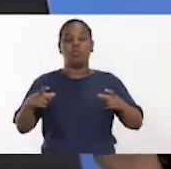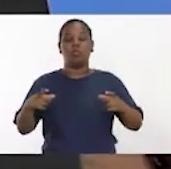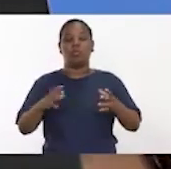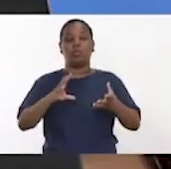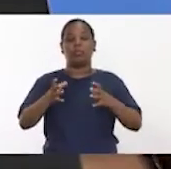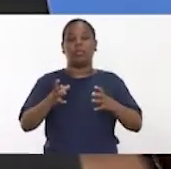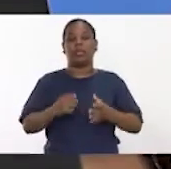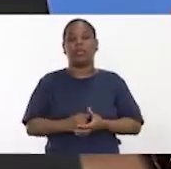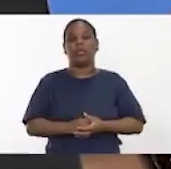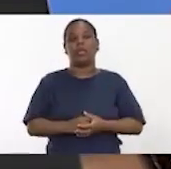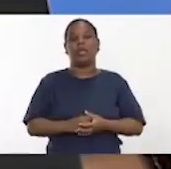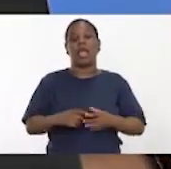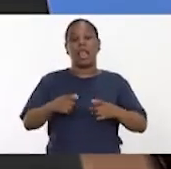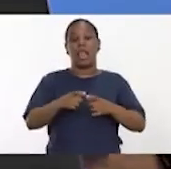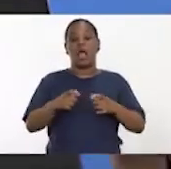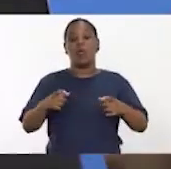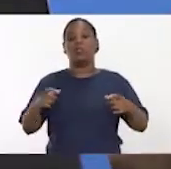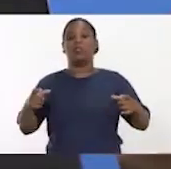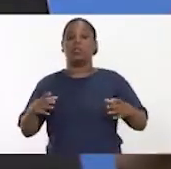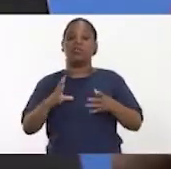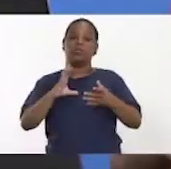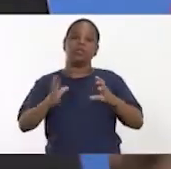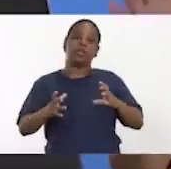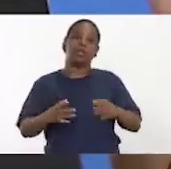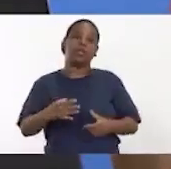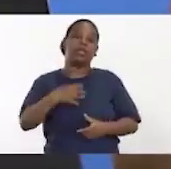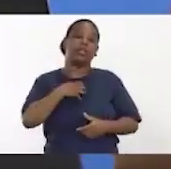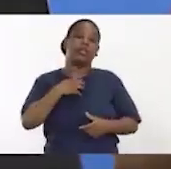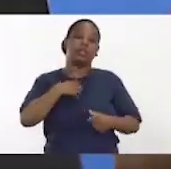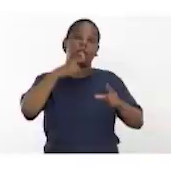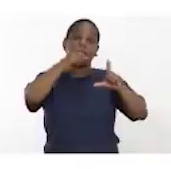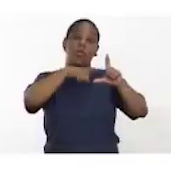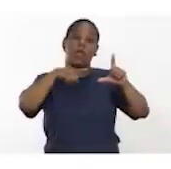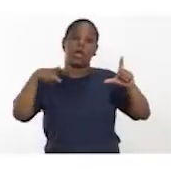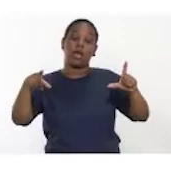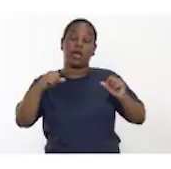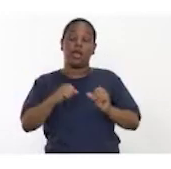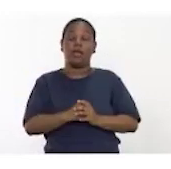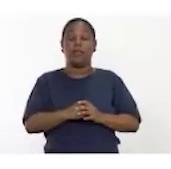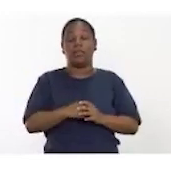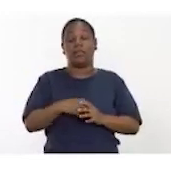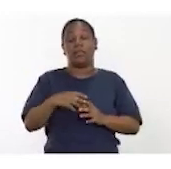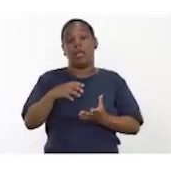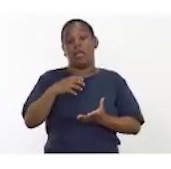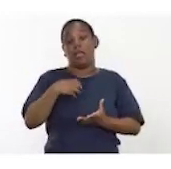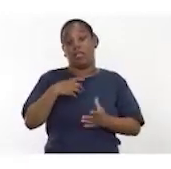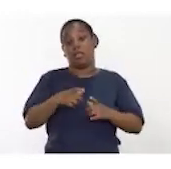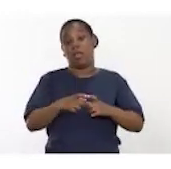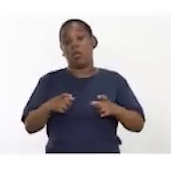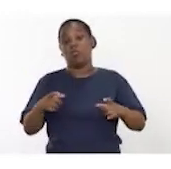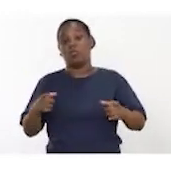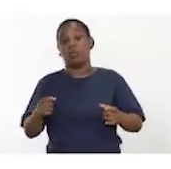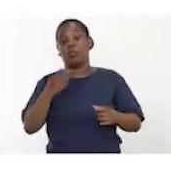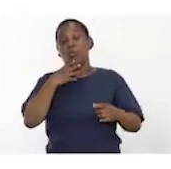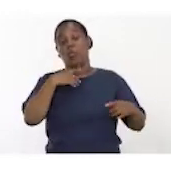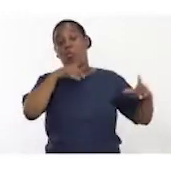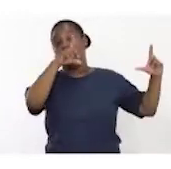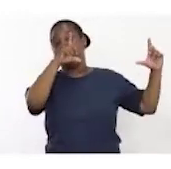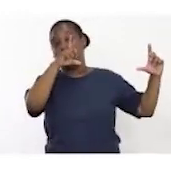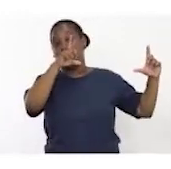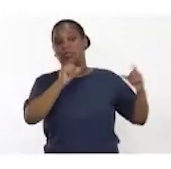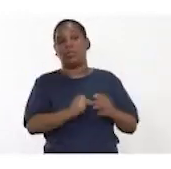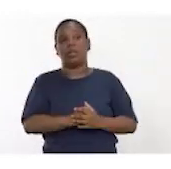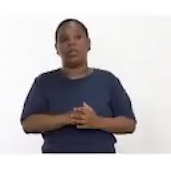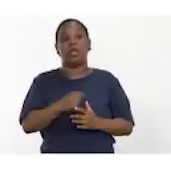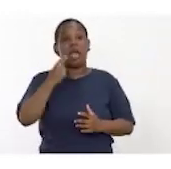mecánicas. En las oscilaciones mecánicas tenemos la gráfica de las oscilaciones, como la vemos en